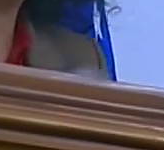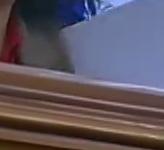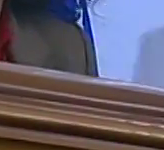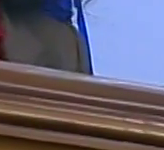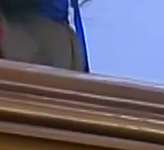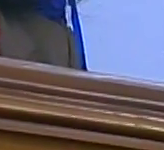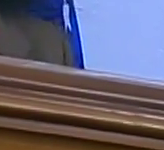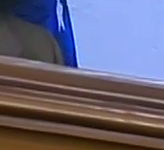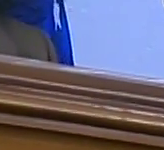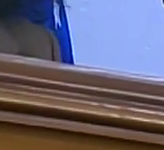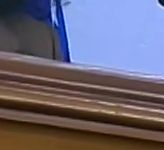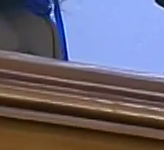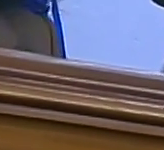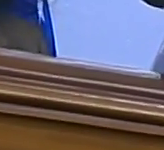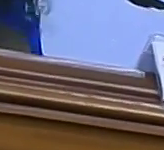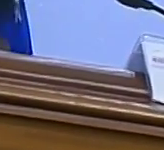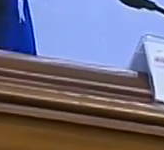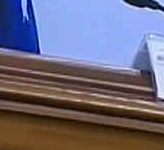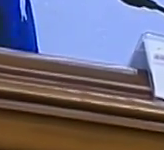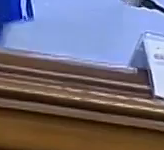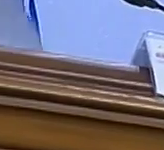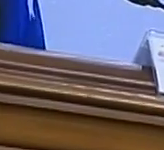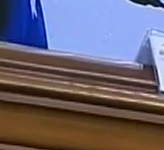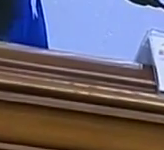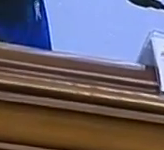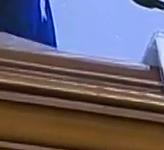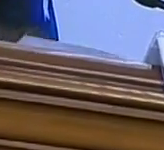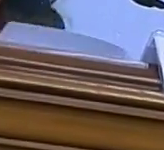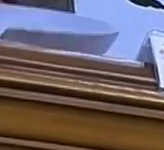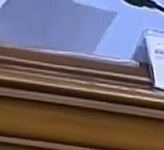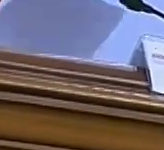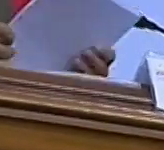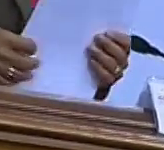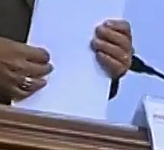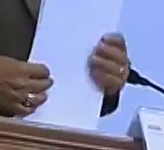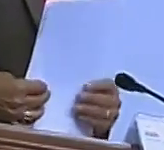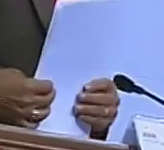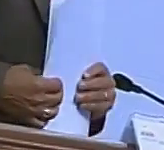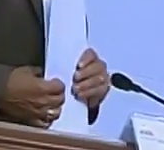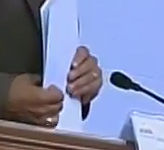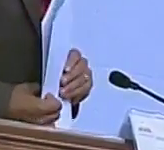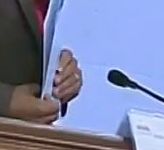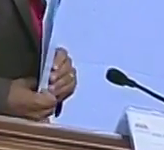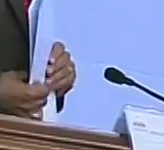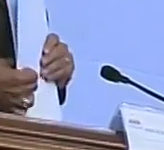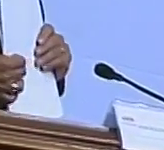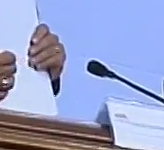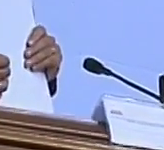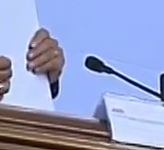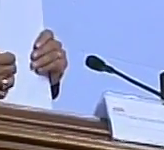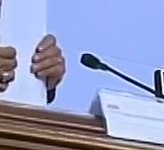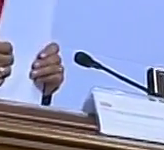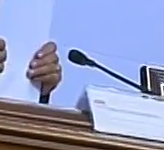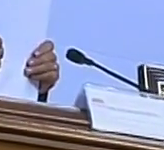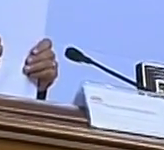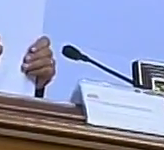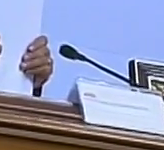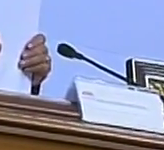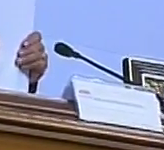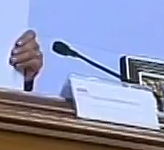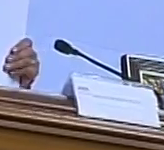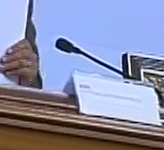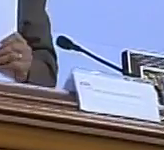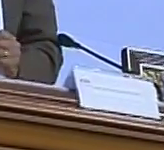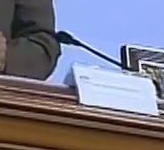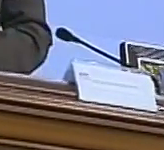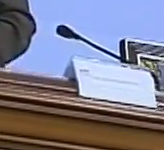la Cultura, Alejandrina